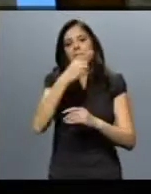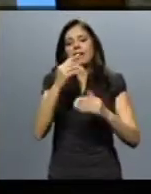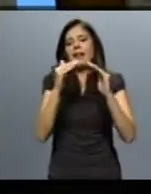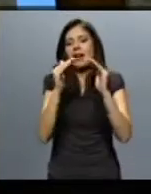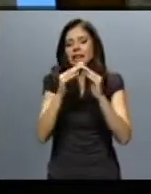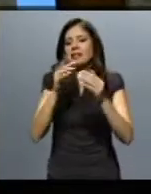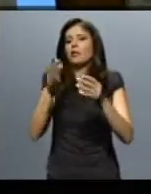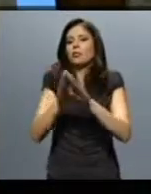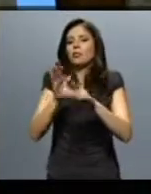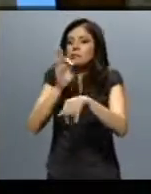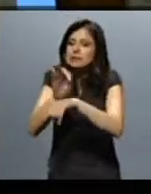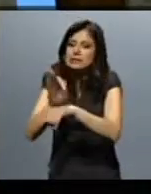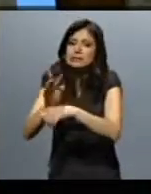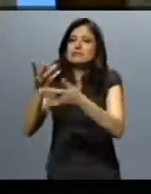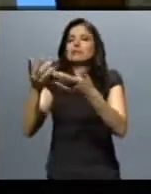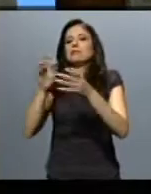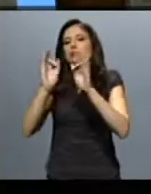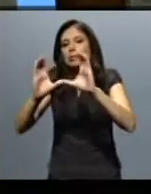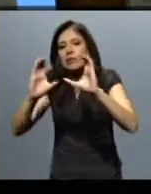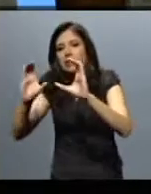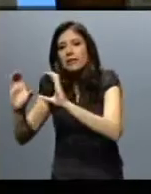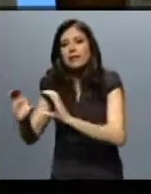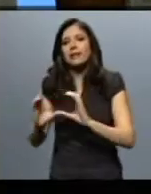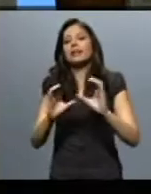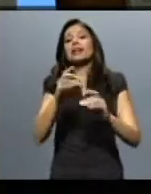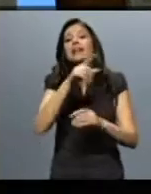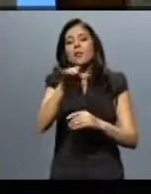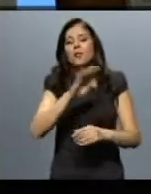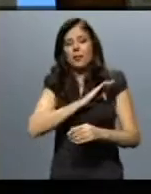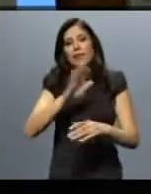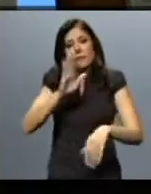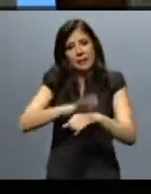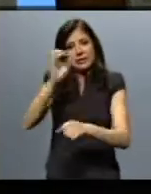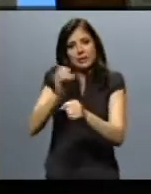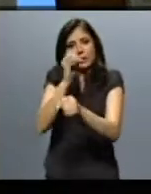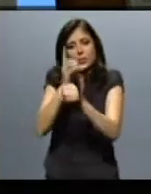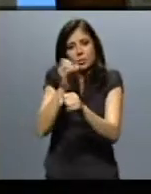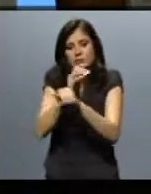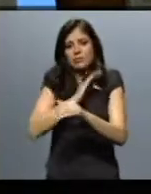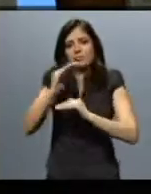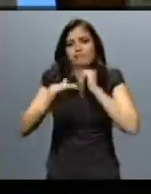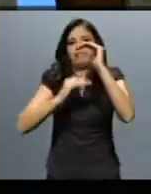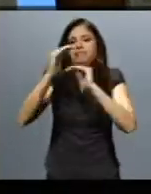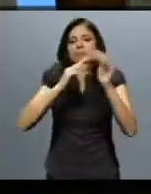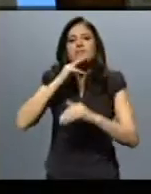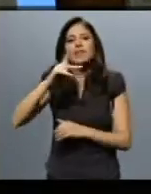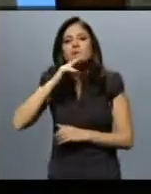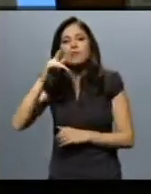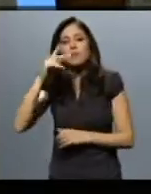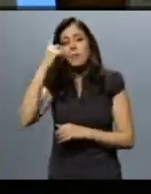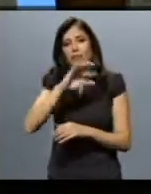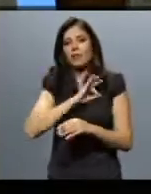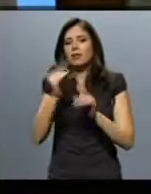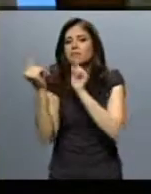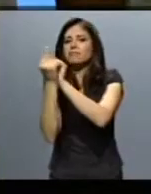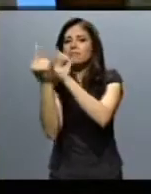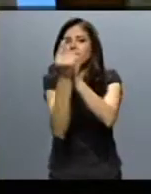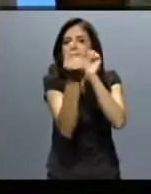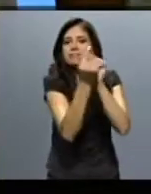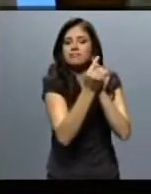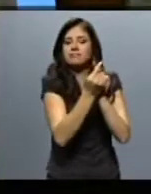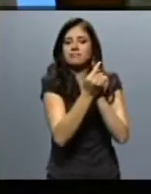hogares de manera aislada de manera solitaria cada vez tengan más oportunidades tengan más oportunidad de acercarse a los procesos